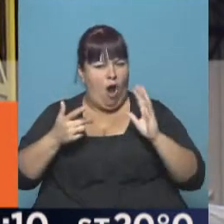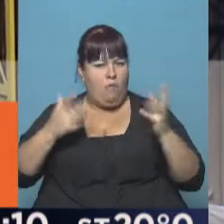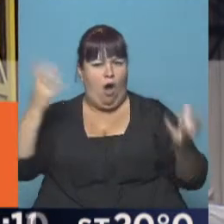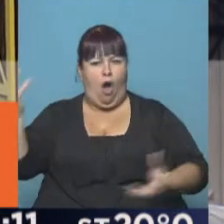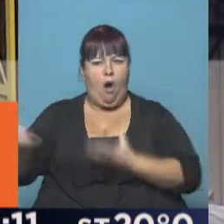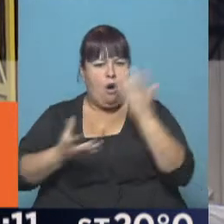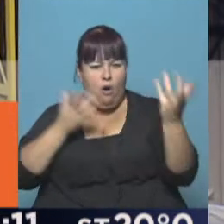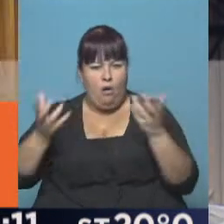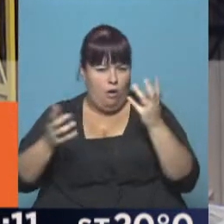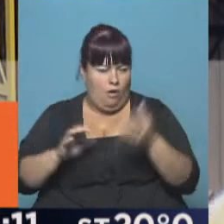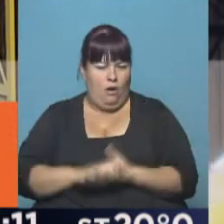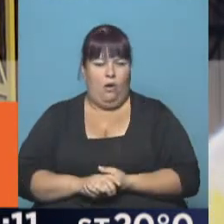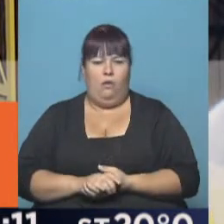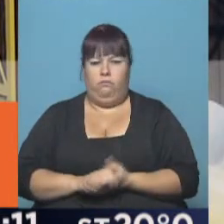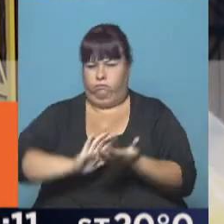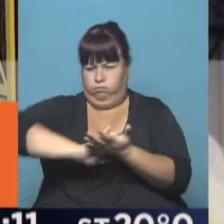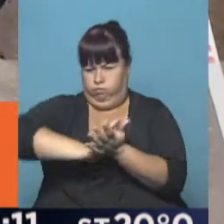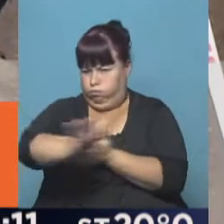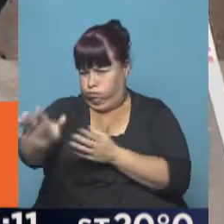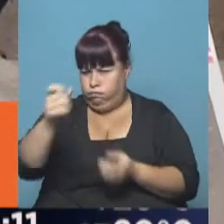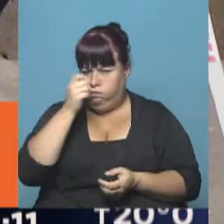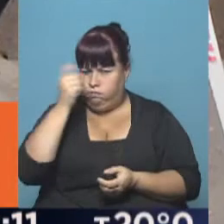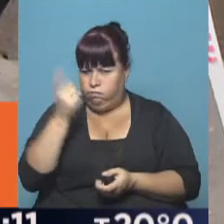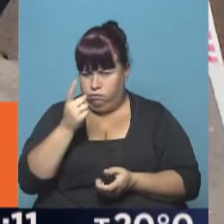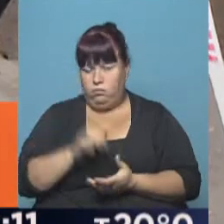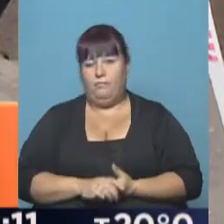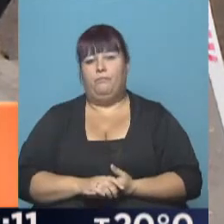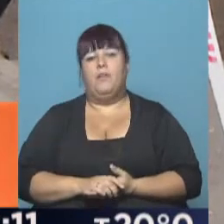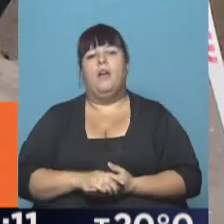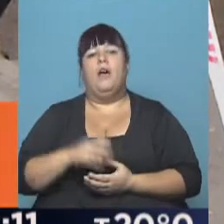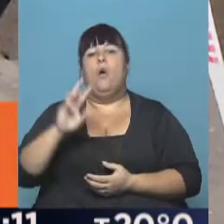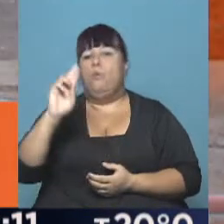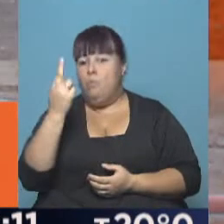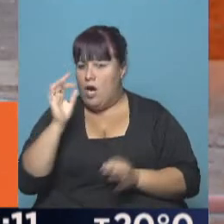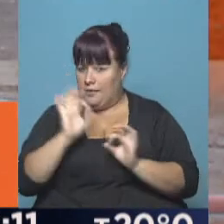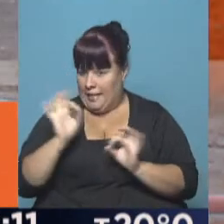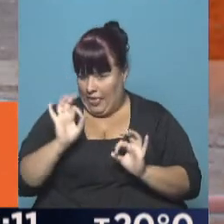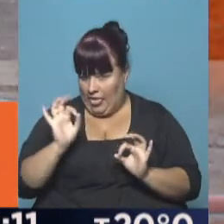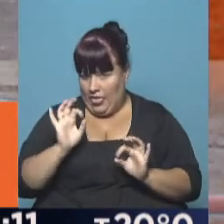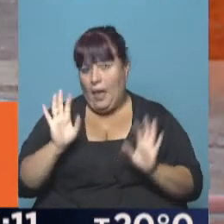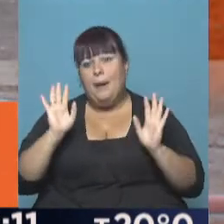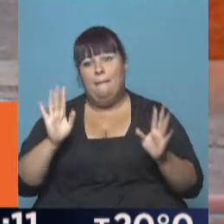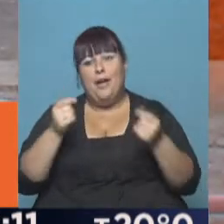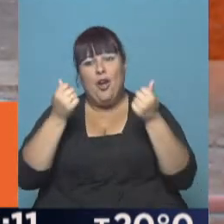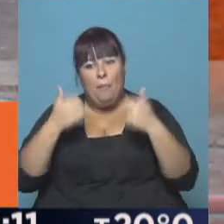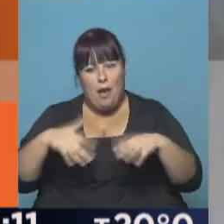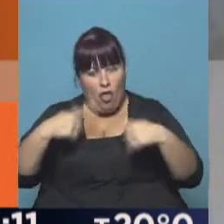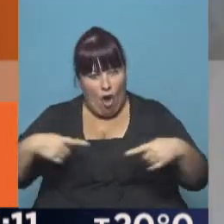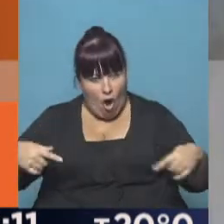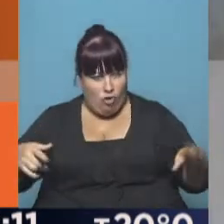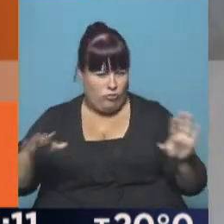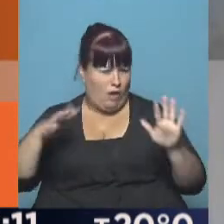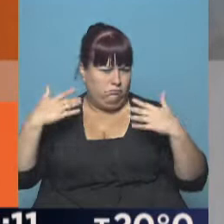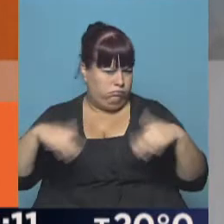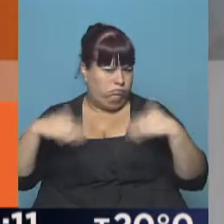juego consumió tan rápido. No se reportaron víctimas, pero las pérdidas materiales